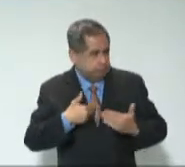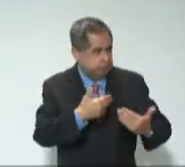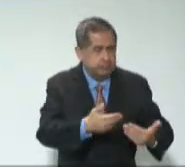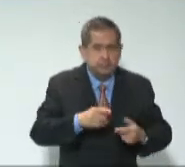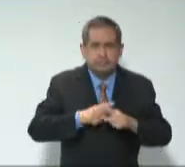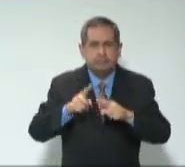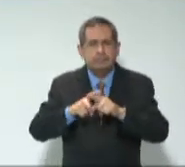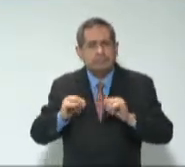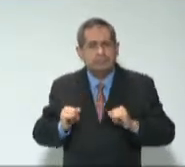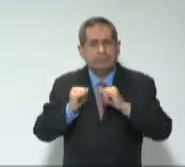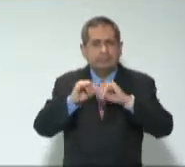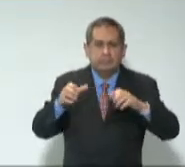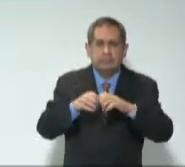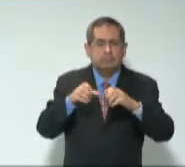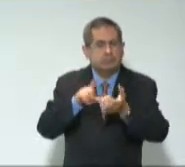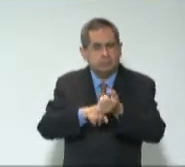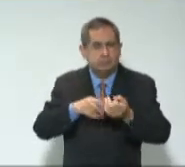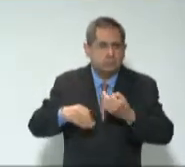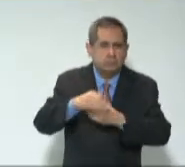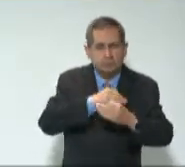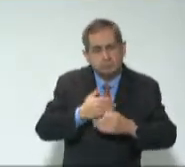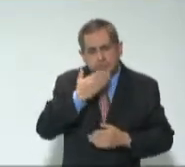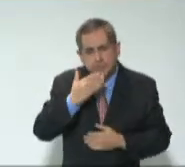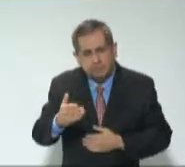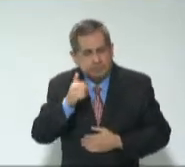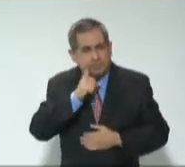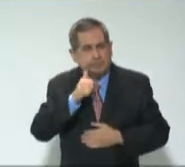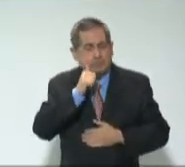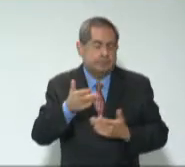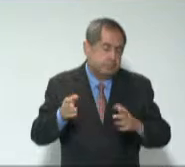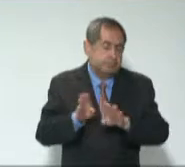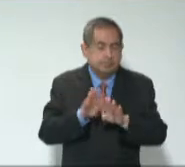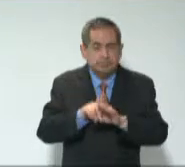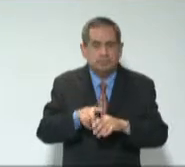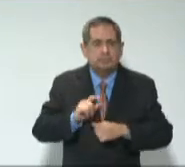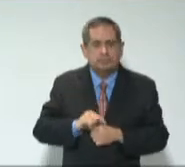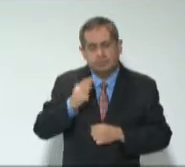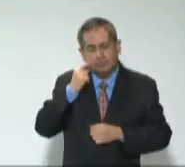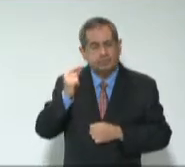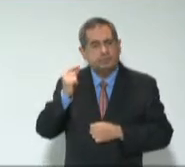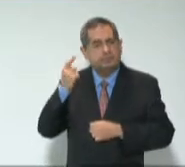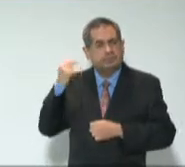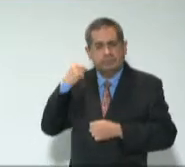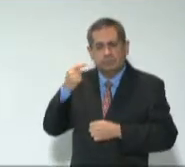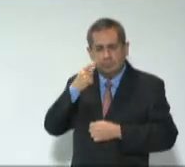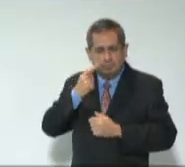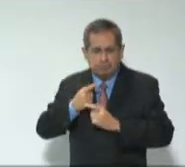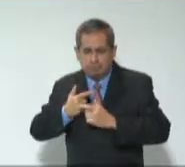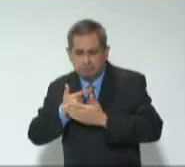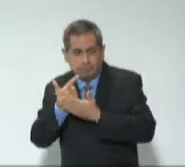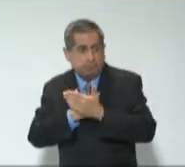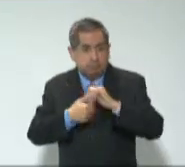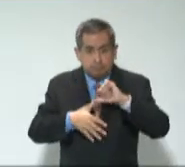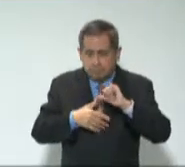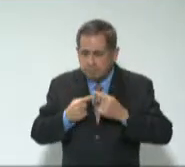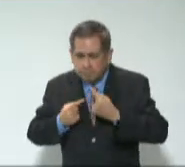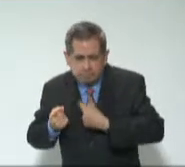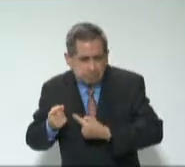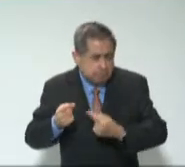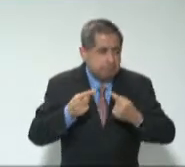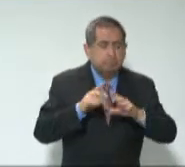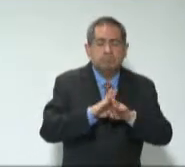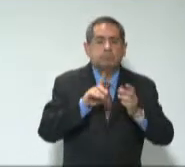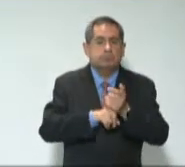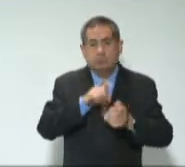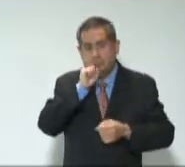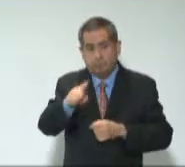instituciones pues está en sus mínimos históricos no según los datos de del último latino barómetro último barómetro que por cierto